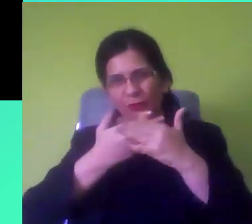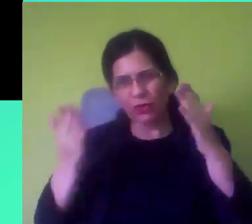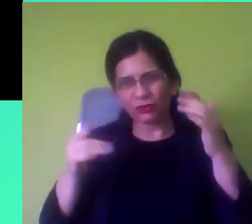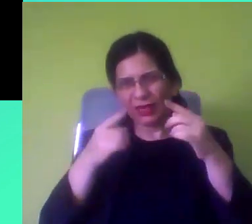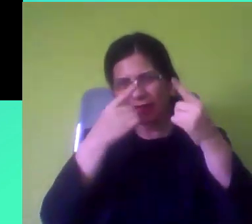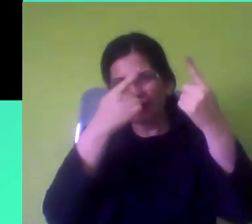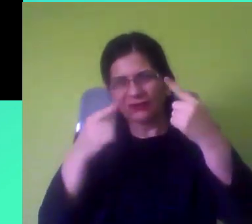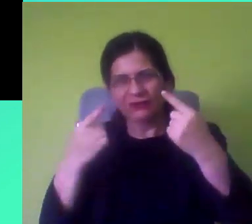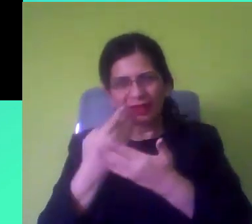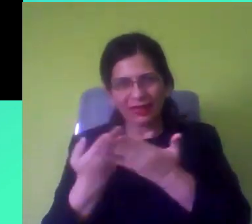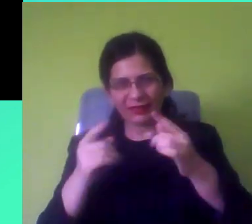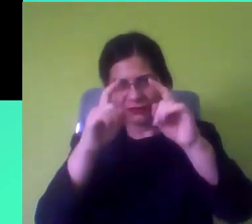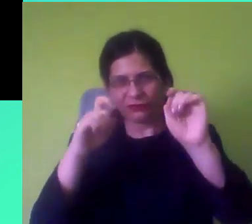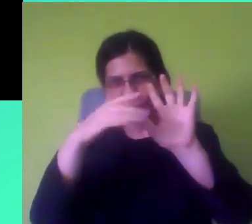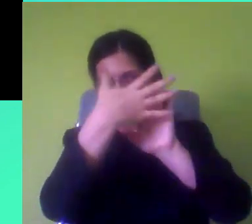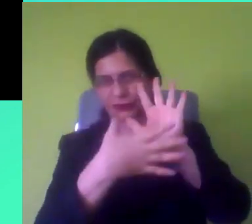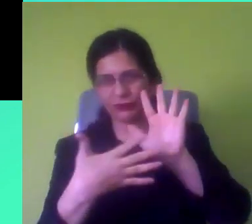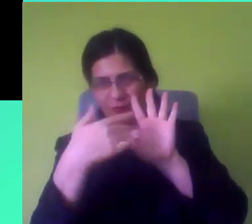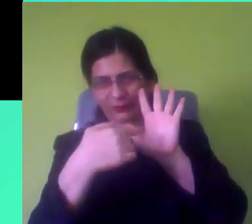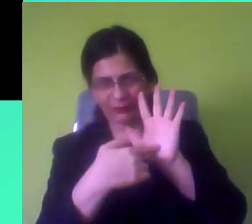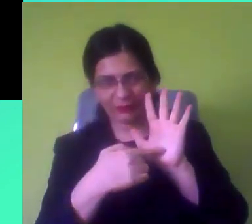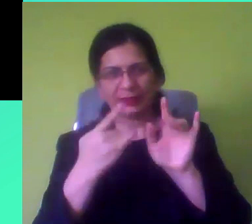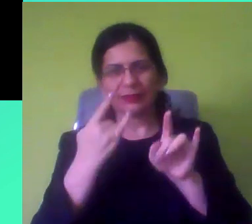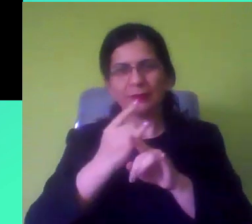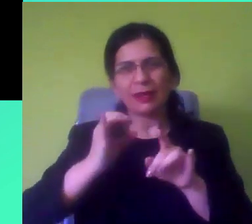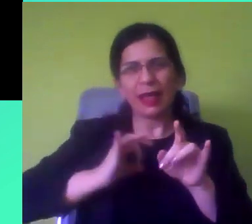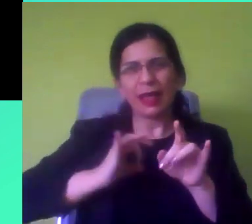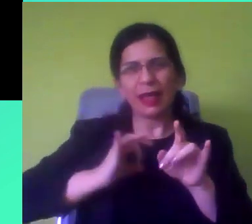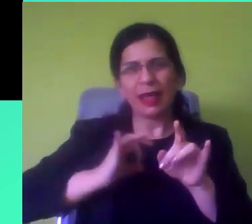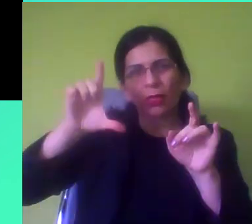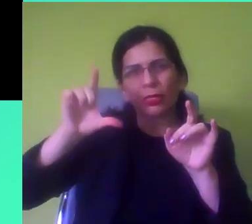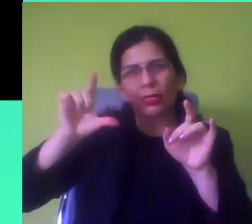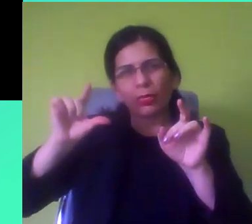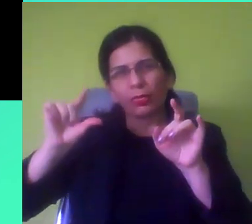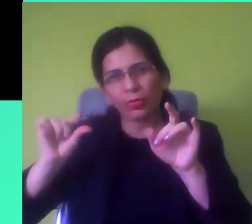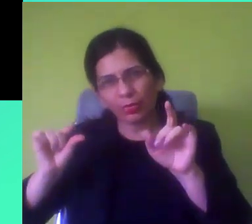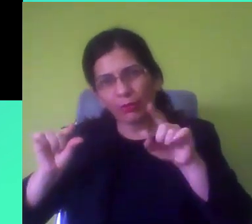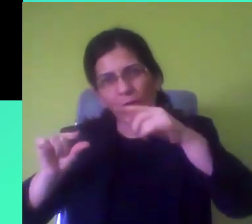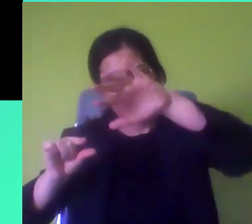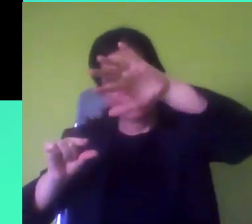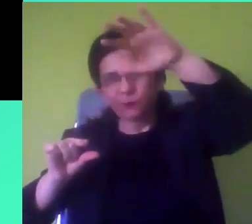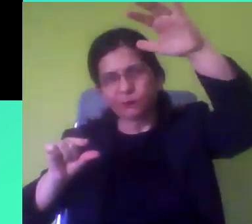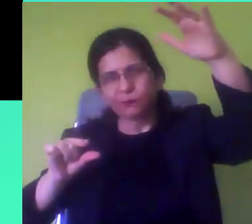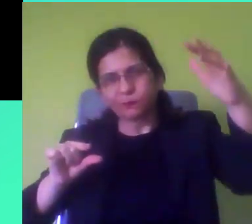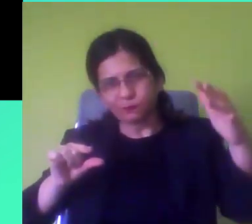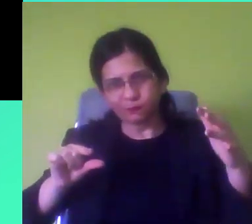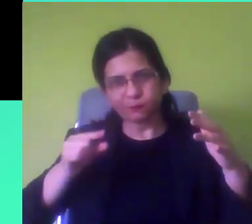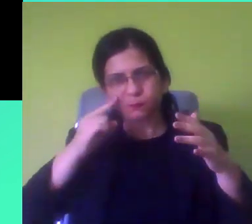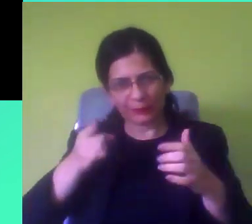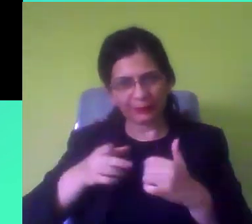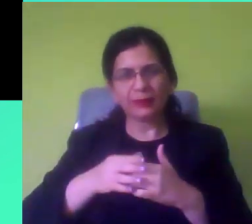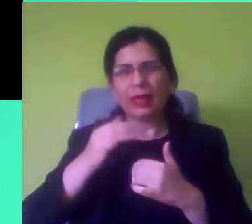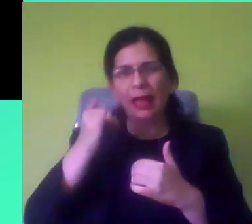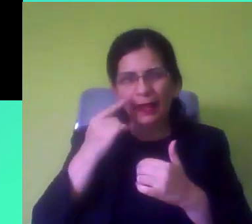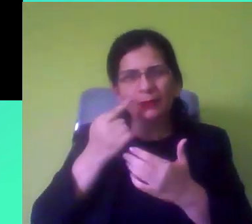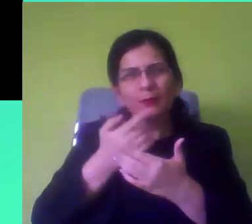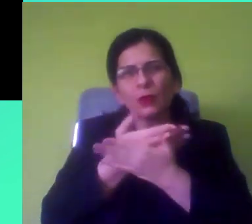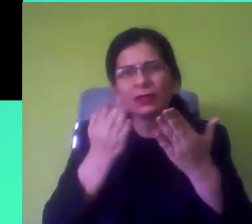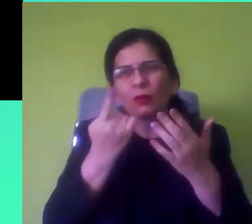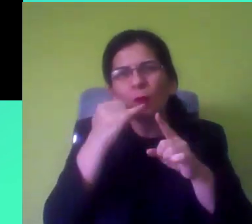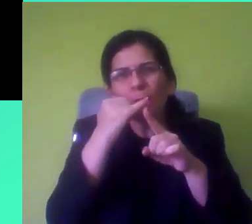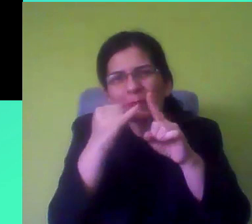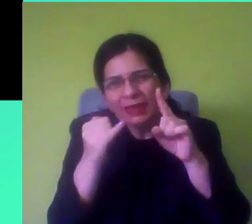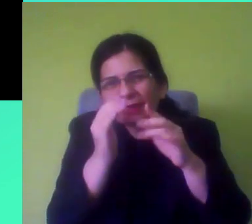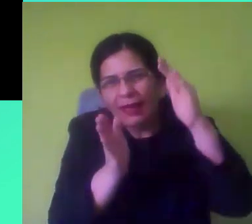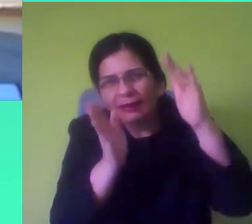zona de ablación, donde todos los años el glaciar pierde masa. Y separando estas dos zonas está lo que se conoce como la línea de equilibrio, que es una